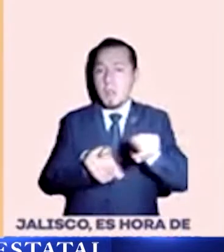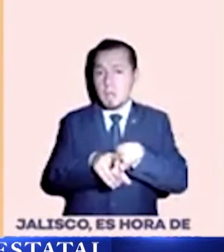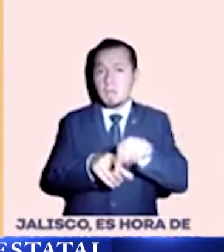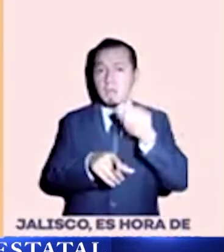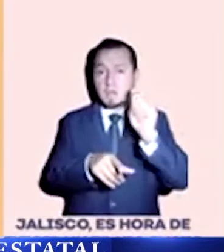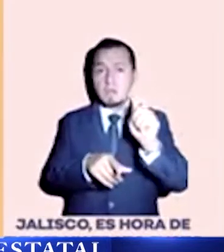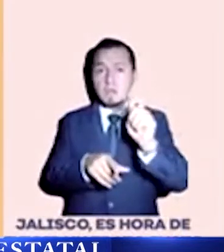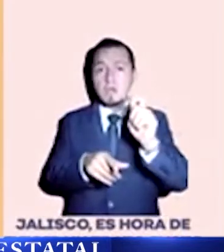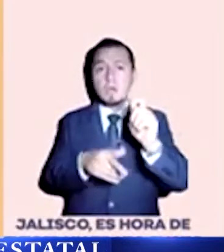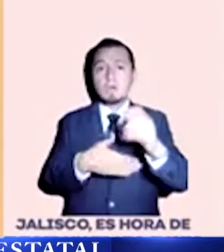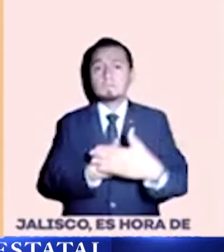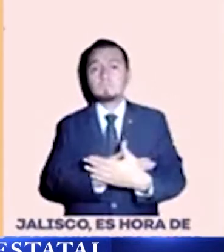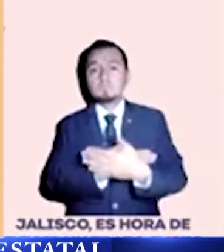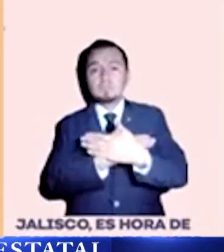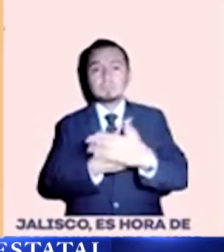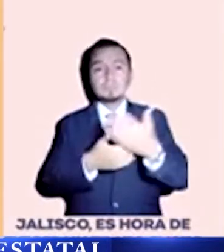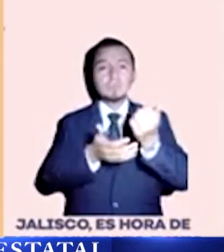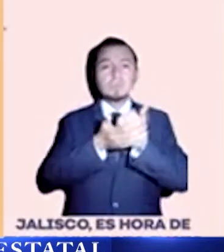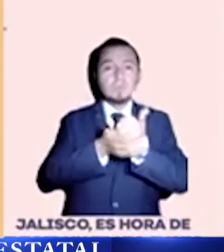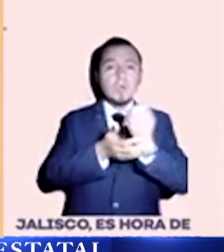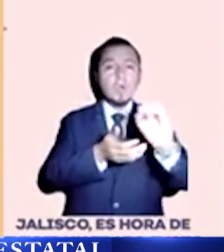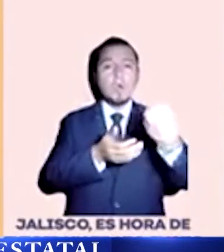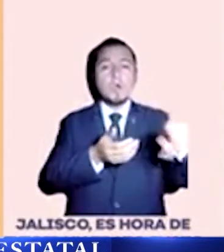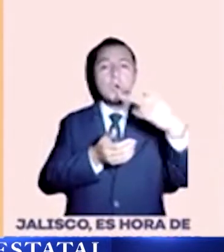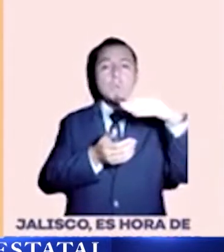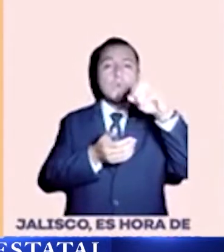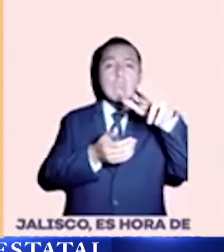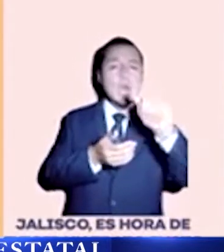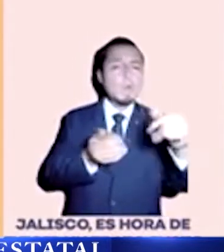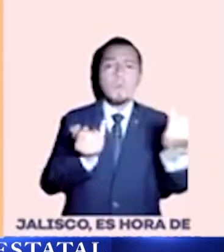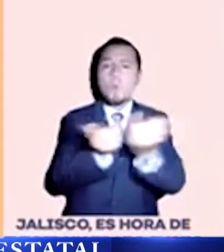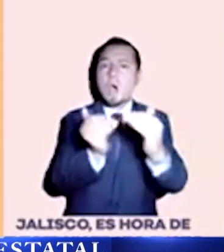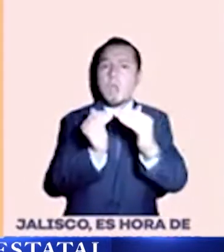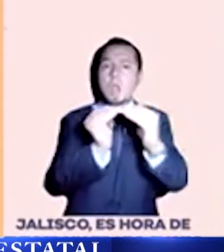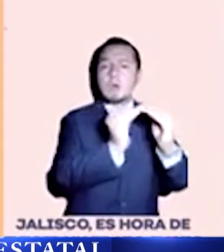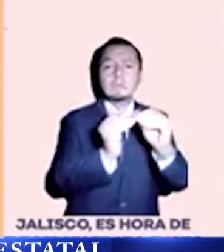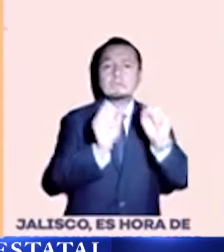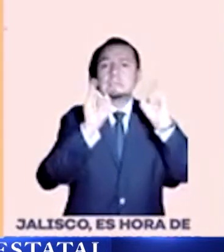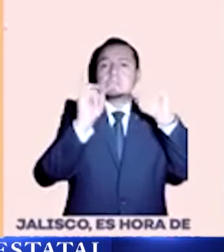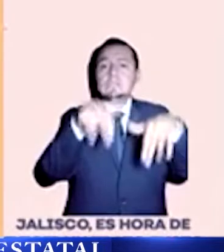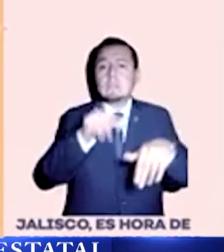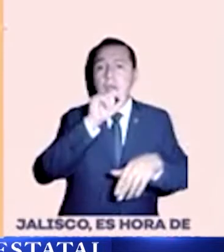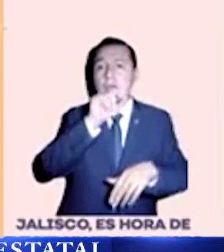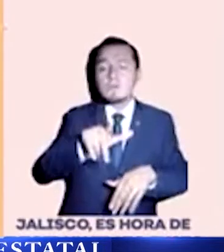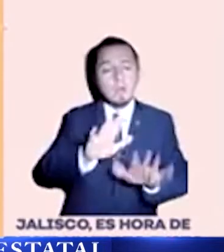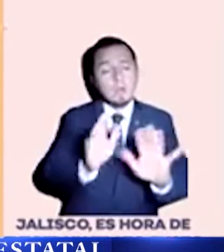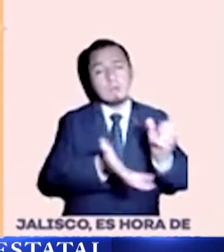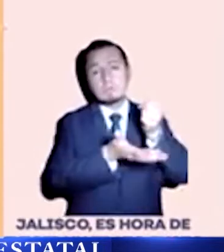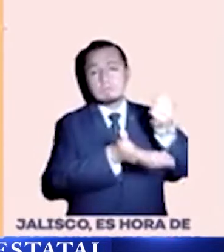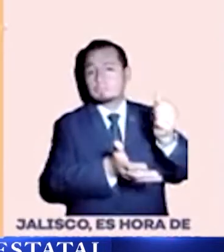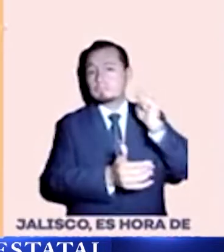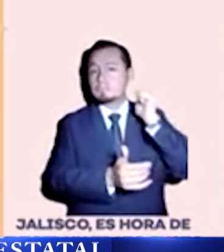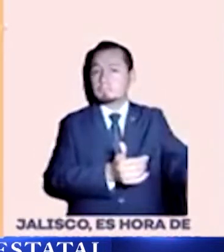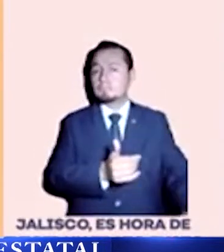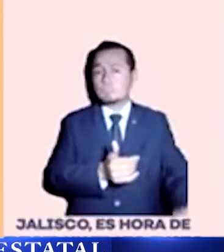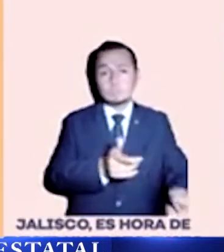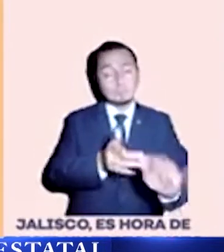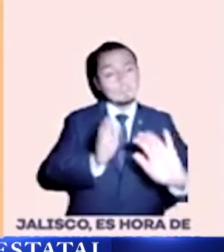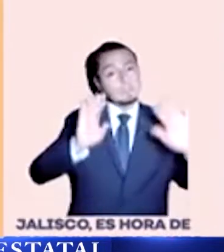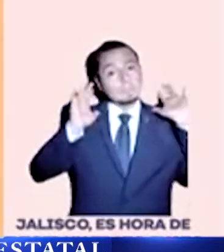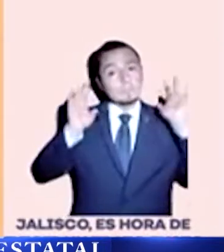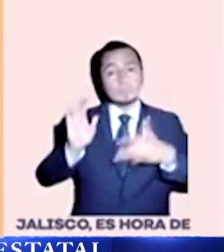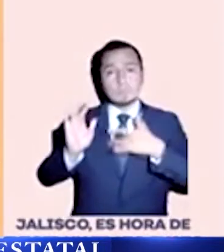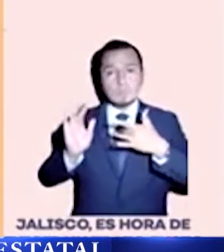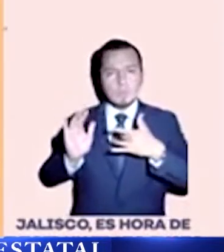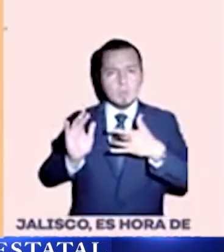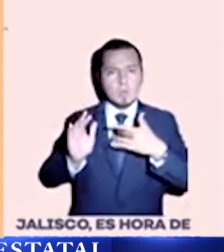asunto de partidos. ¿Qué es lo que está pasando en este país cuando el Fondo de Fomento Municipal, que es